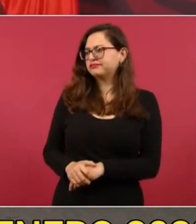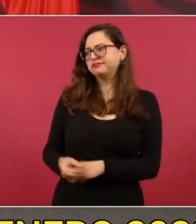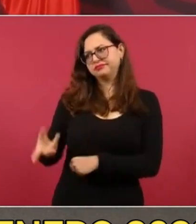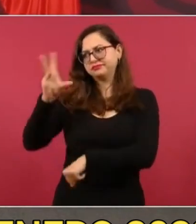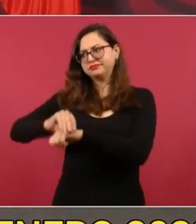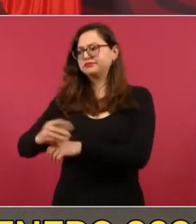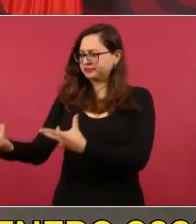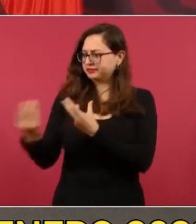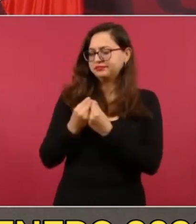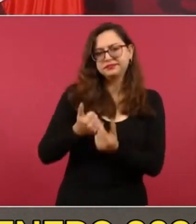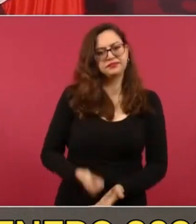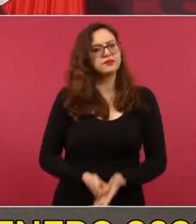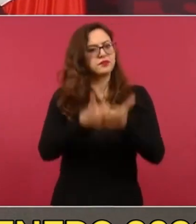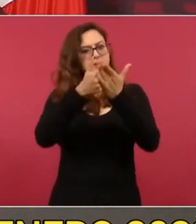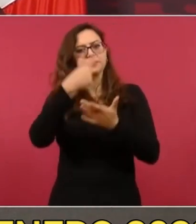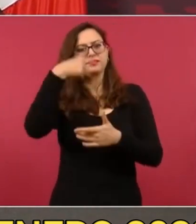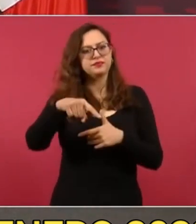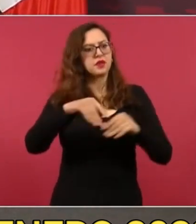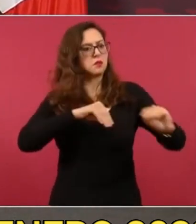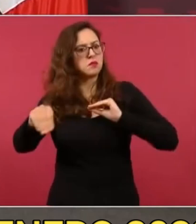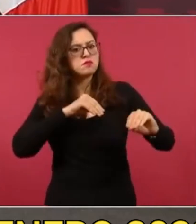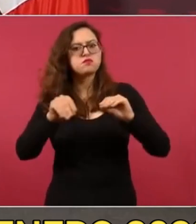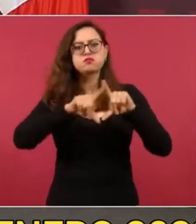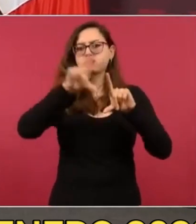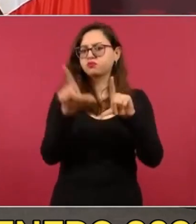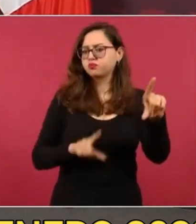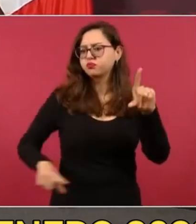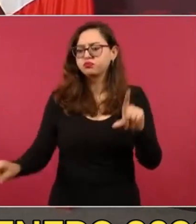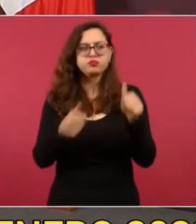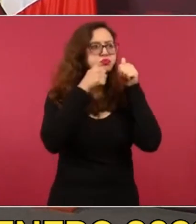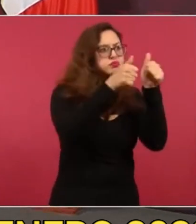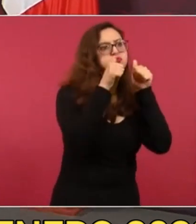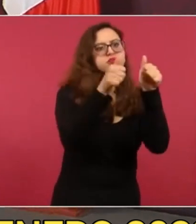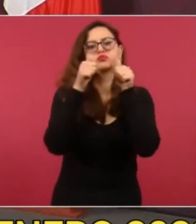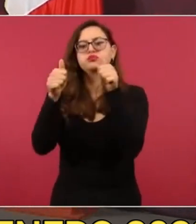Con esa reforma, ¿a cuántos incorporamos?